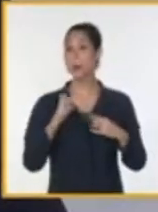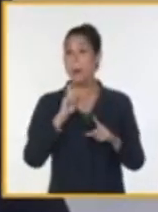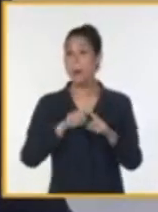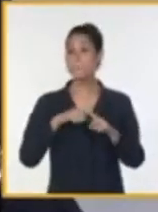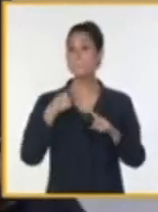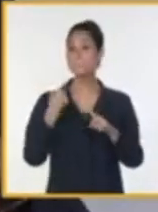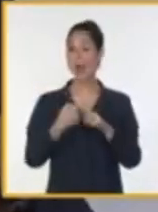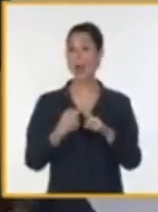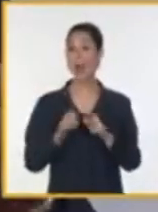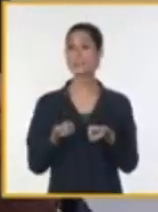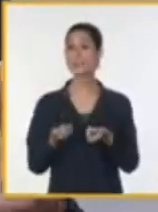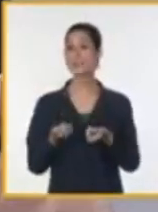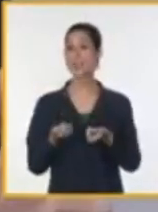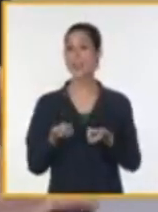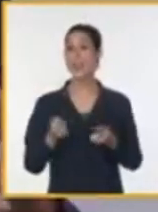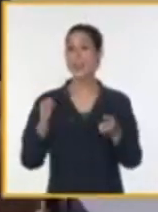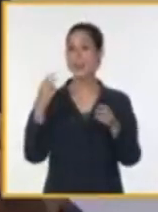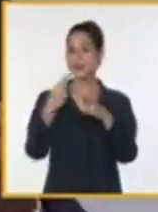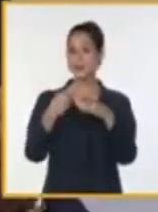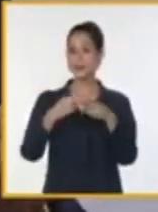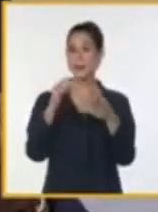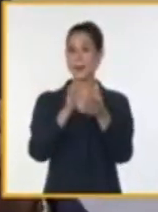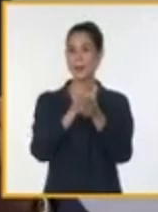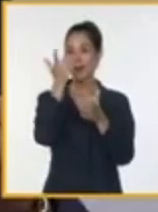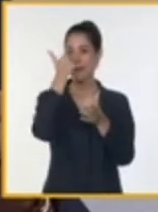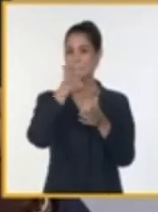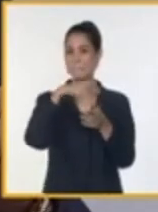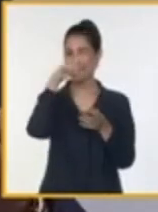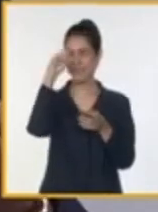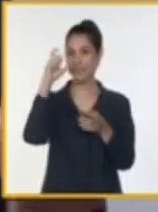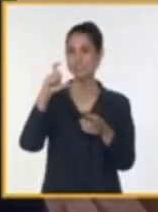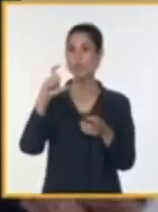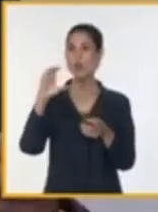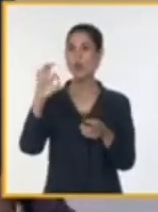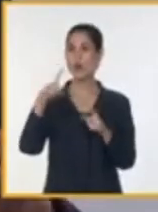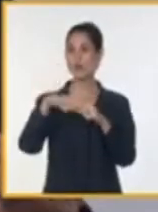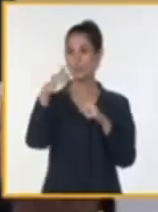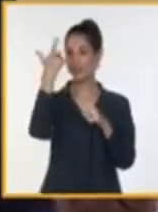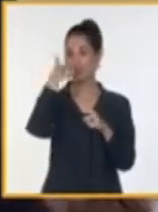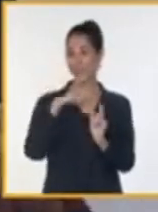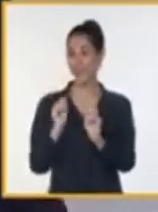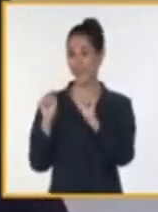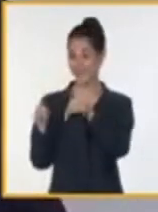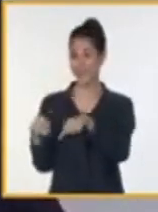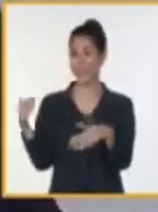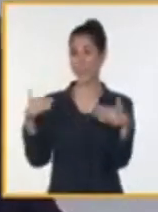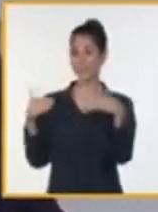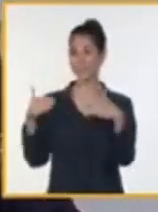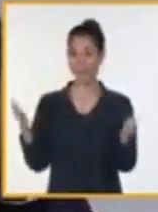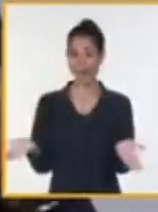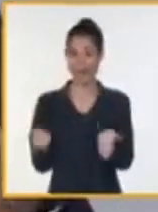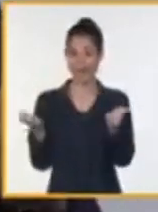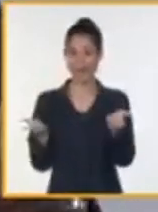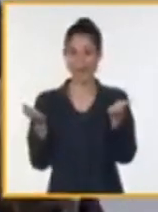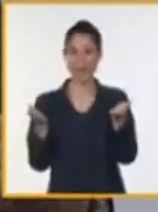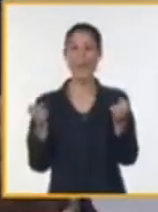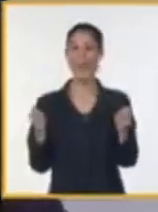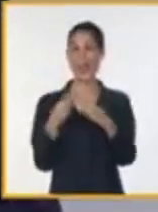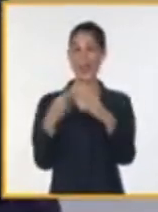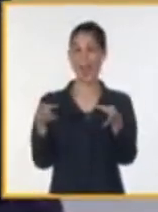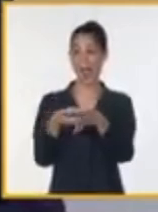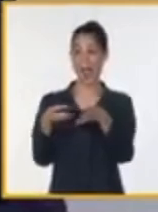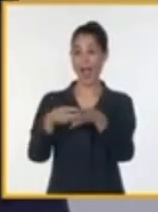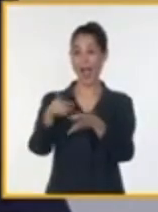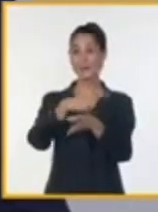juegos escolares como se hacen los juegos multidisciplinarios cosa que los atletas los niños las niñas que alcanzan medallas Pues bueno además de juego de